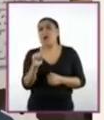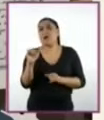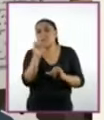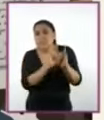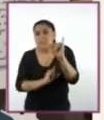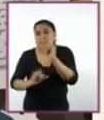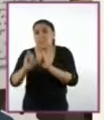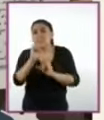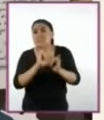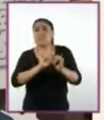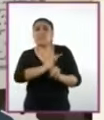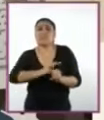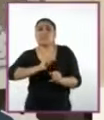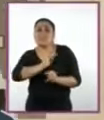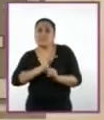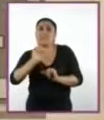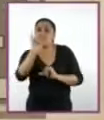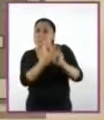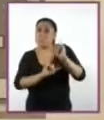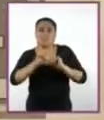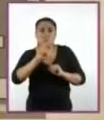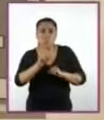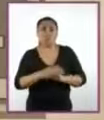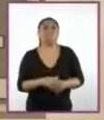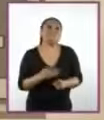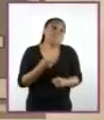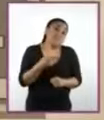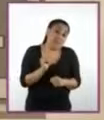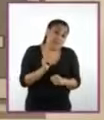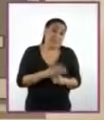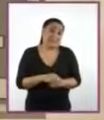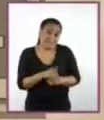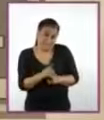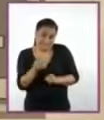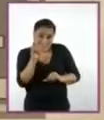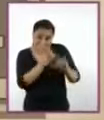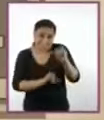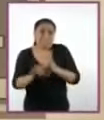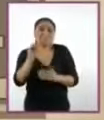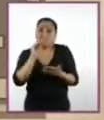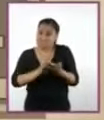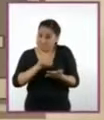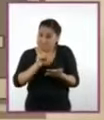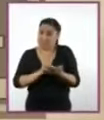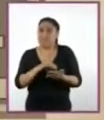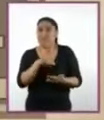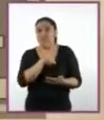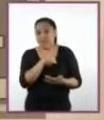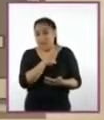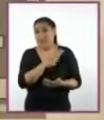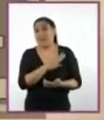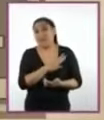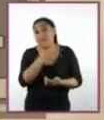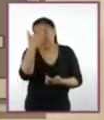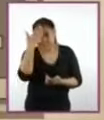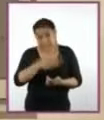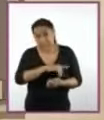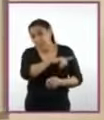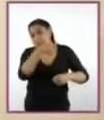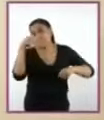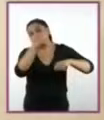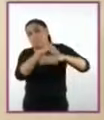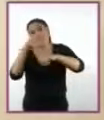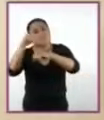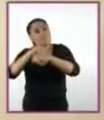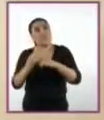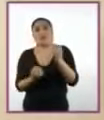armas biológicas y químicas. No obstante, estas armas continúan desarrollándose a pesar de que se han